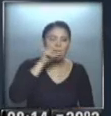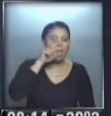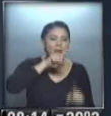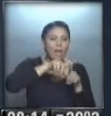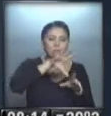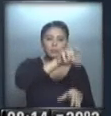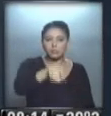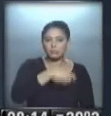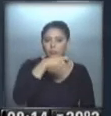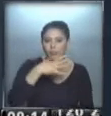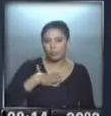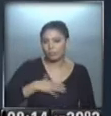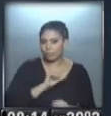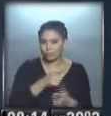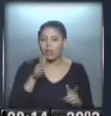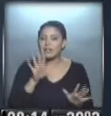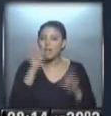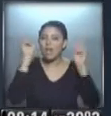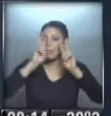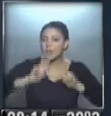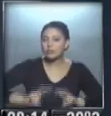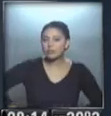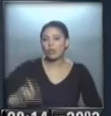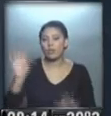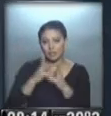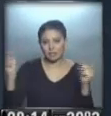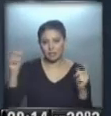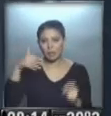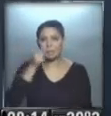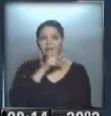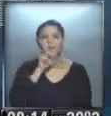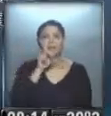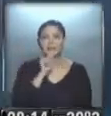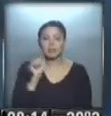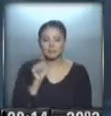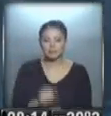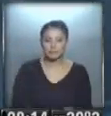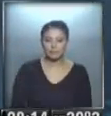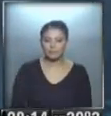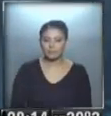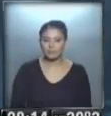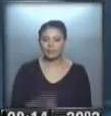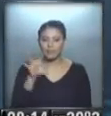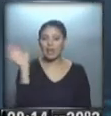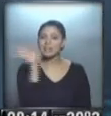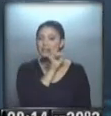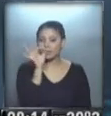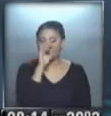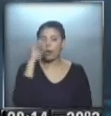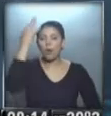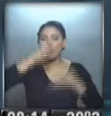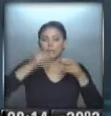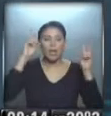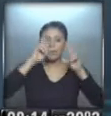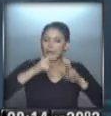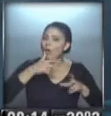prostíbulo candi en la investigación por la desaparición de marita verón chaco la justicia investiga